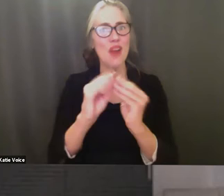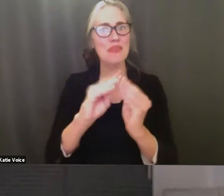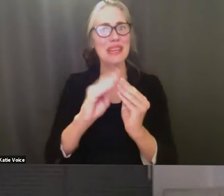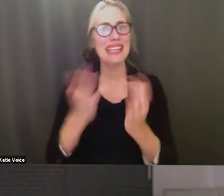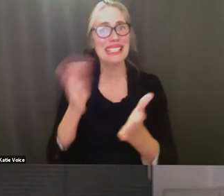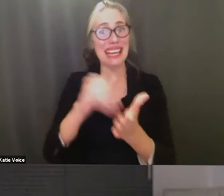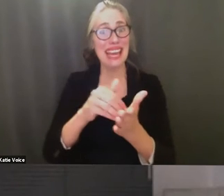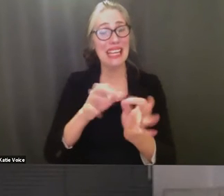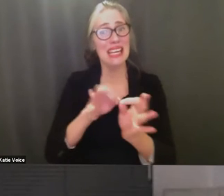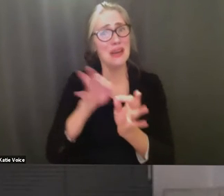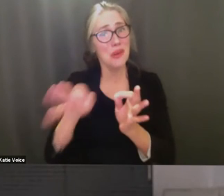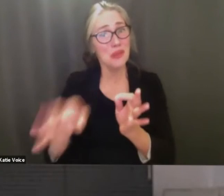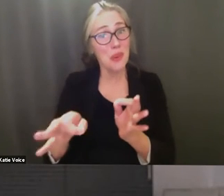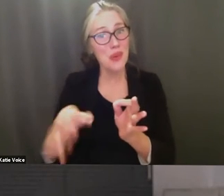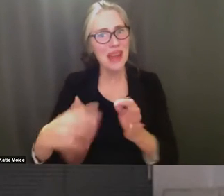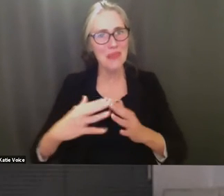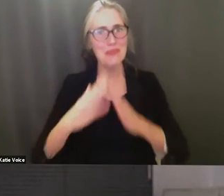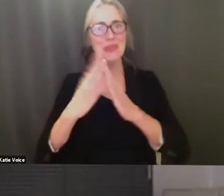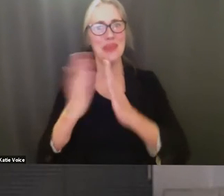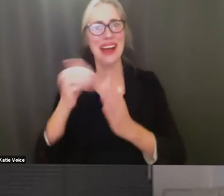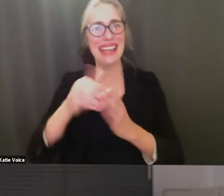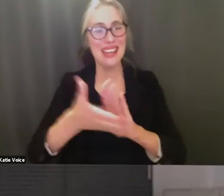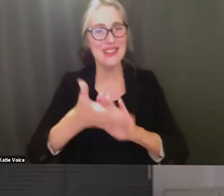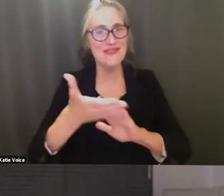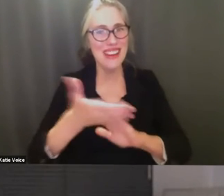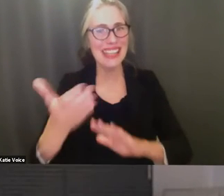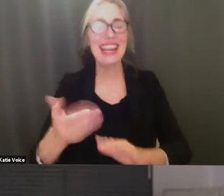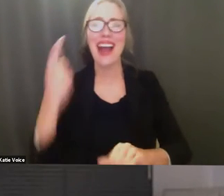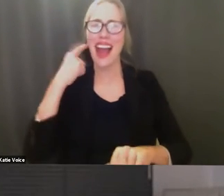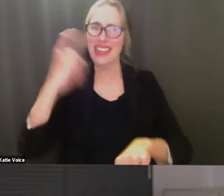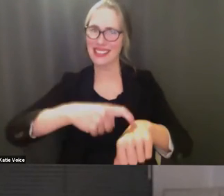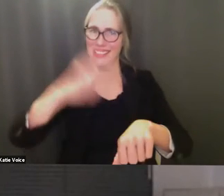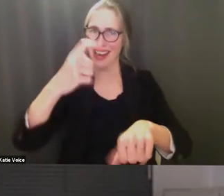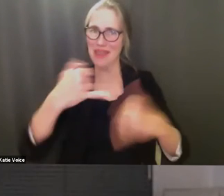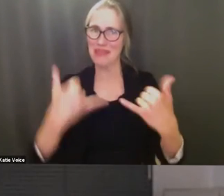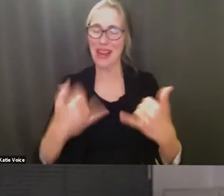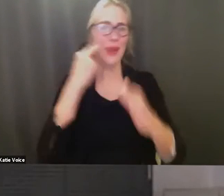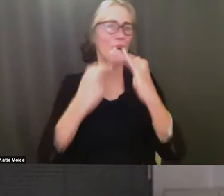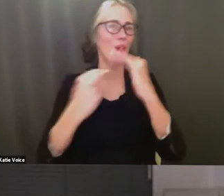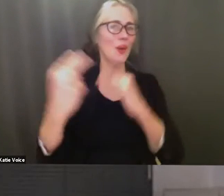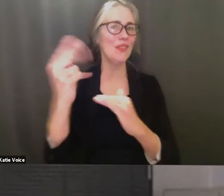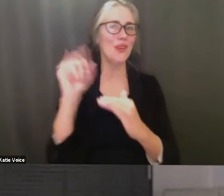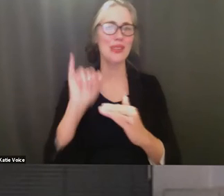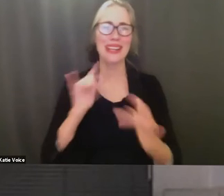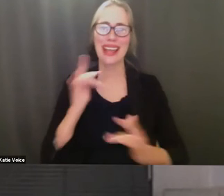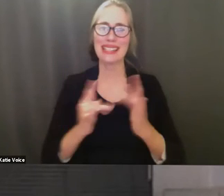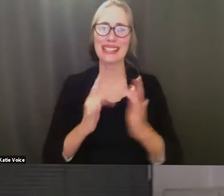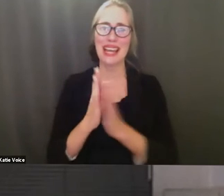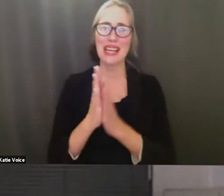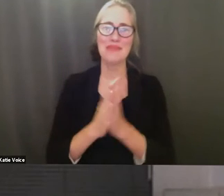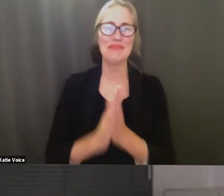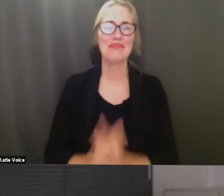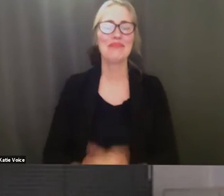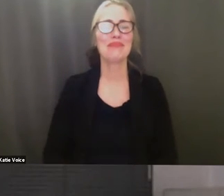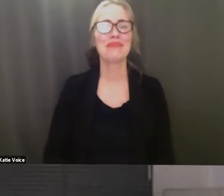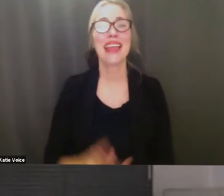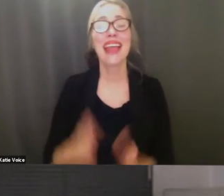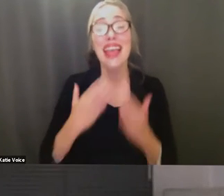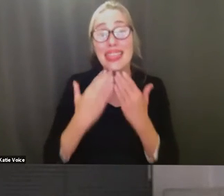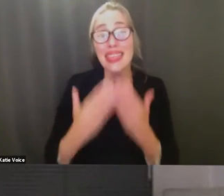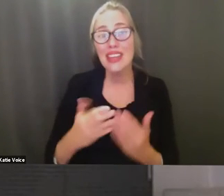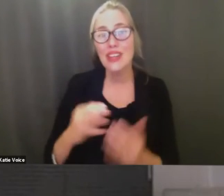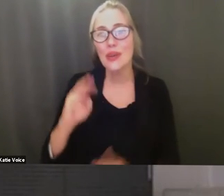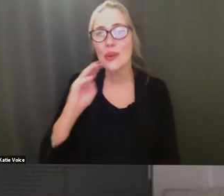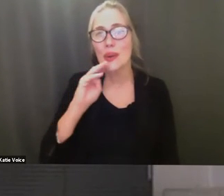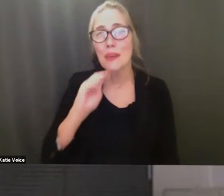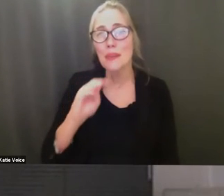regreso. Y de nuevo, ya era hora y me da mucho gusto que estamos siguiendo adelante con esto. Gracias. Gracias, señora Álvarez. Sí, un